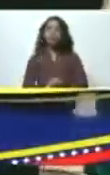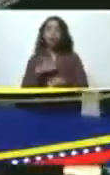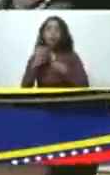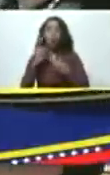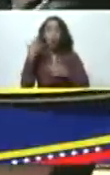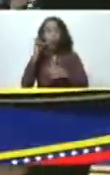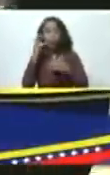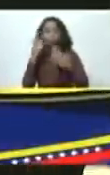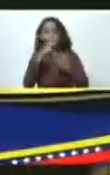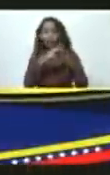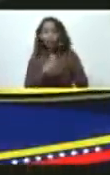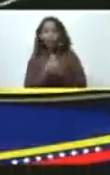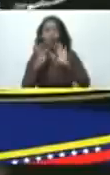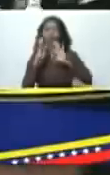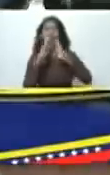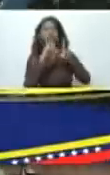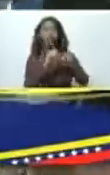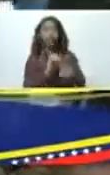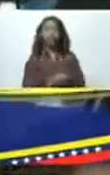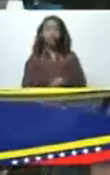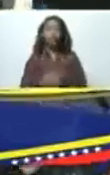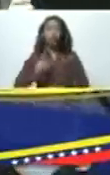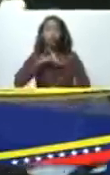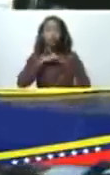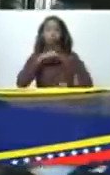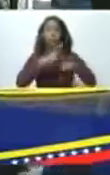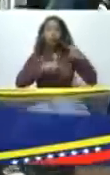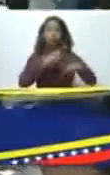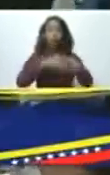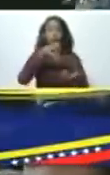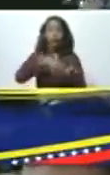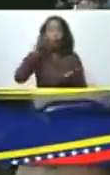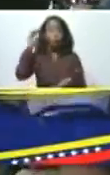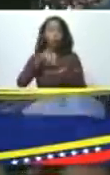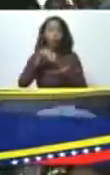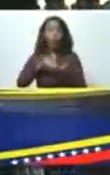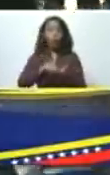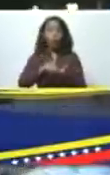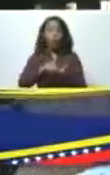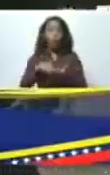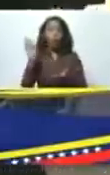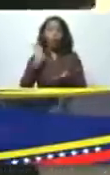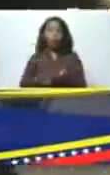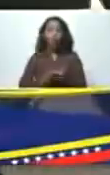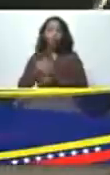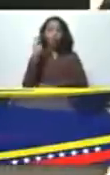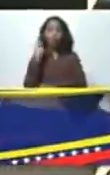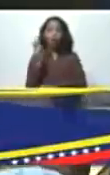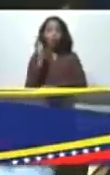Mira, te contamos. Ajá. Somos productores del estado Miranda, estamos ubicados en Charallave.